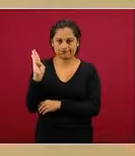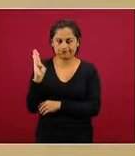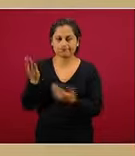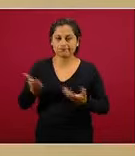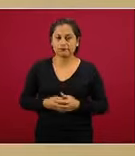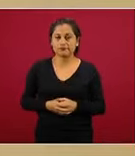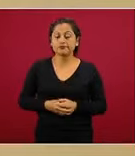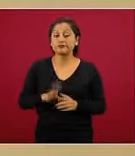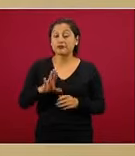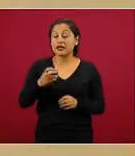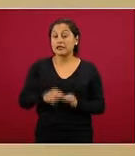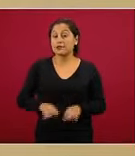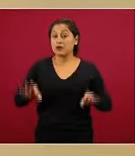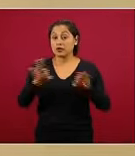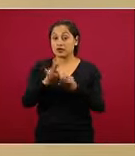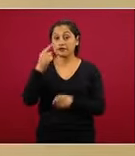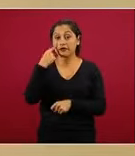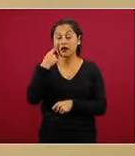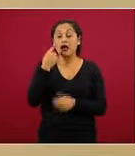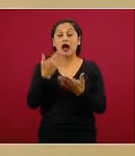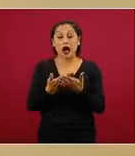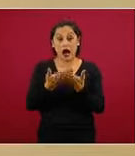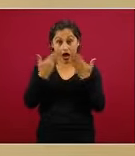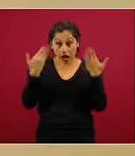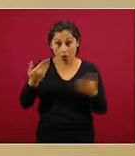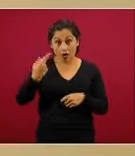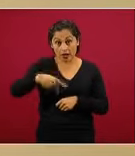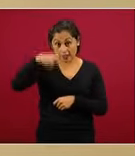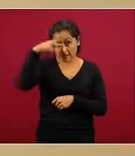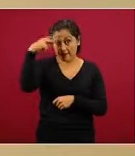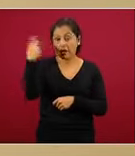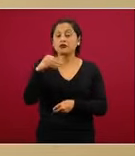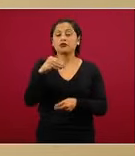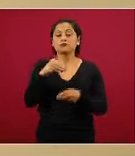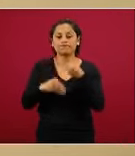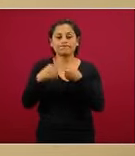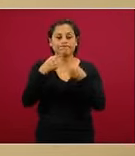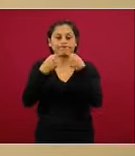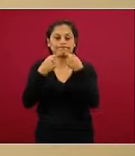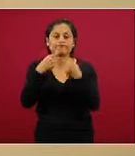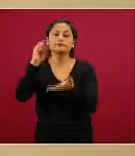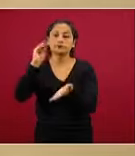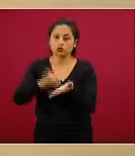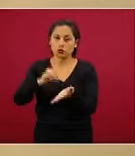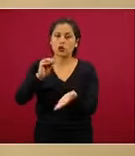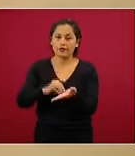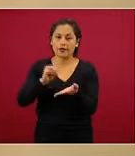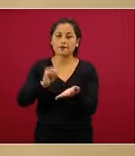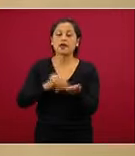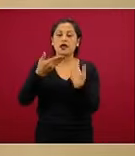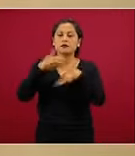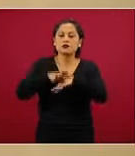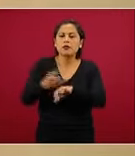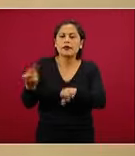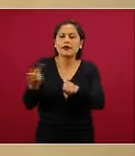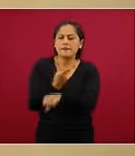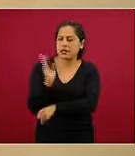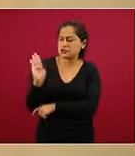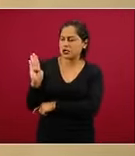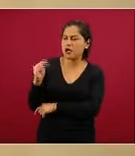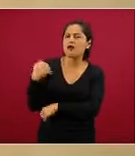día de hoy sigue habiendo una discusión en el país muy importante con respecto a cuál será el estatus de esta planta, pero